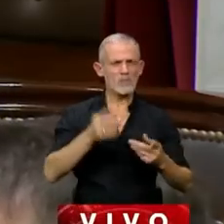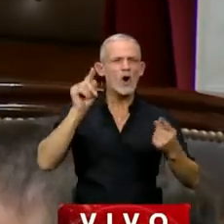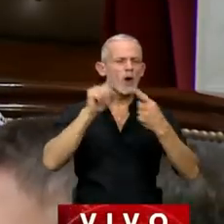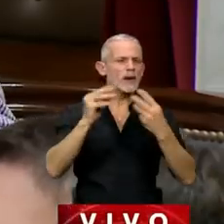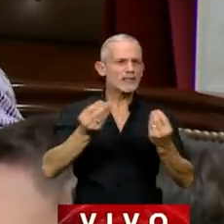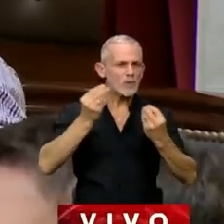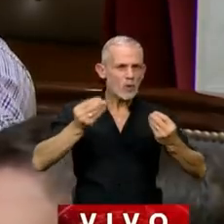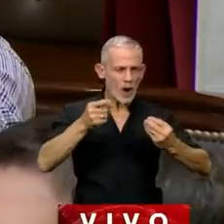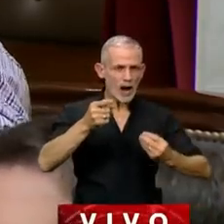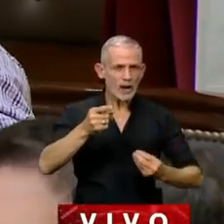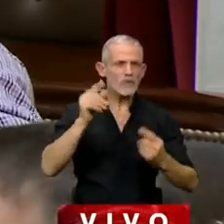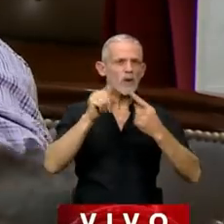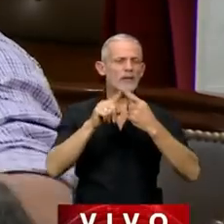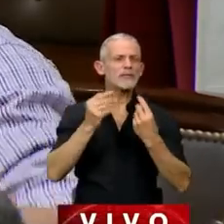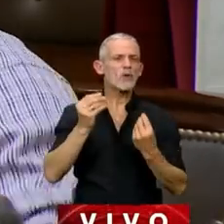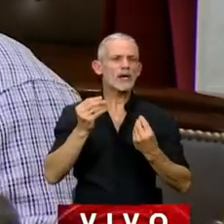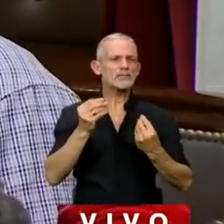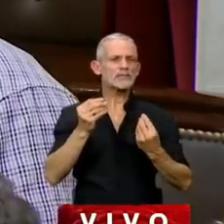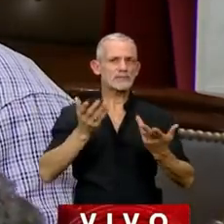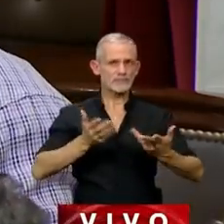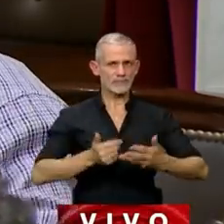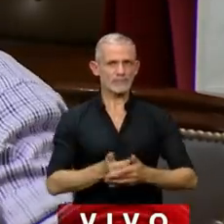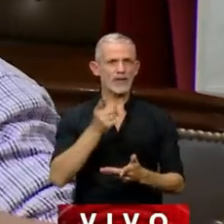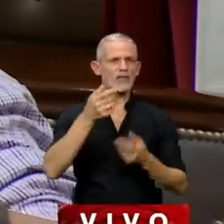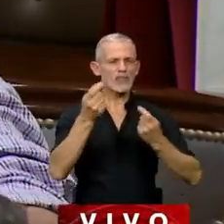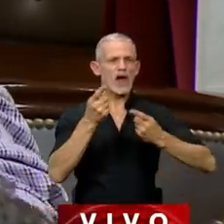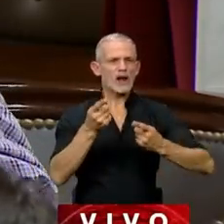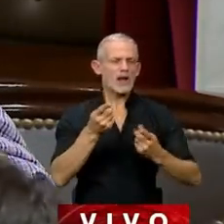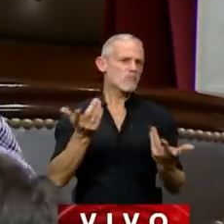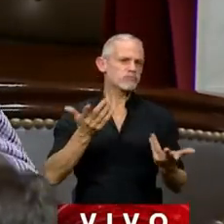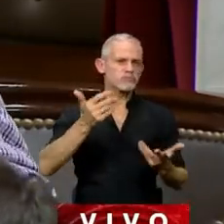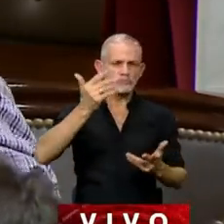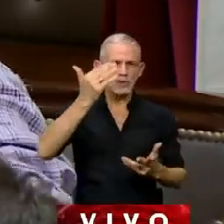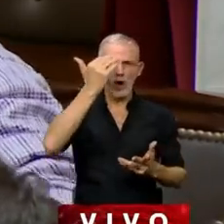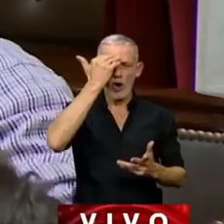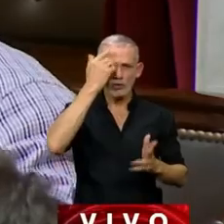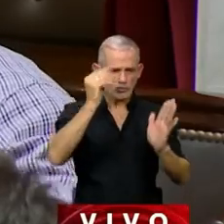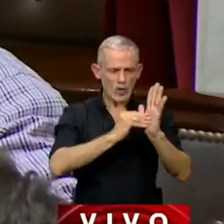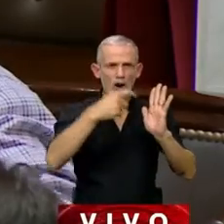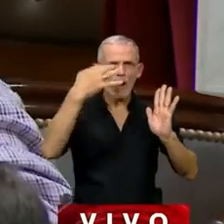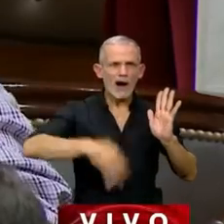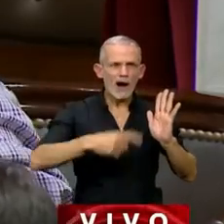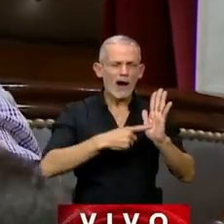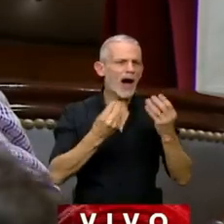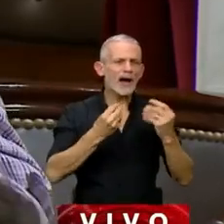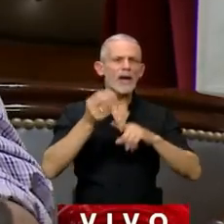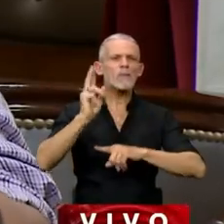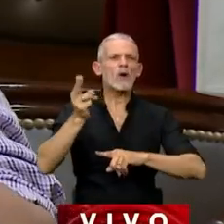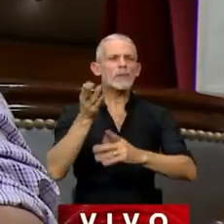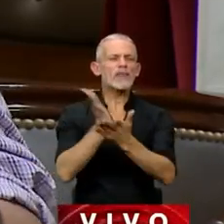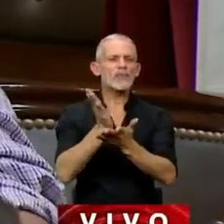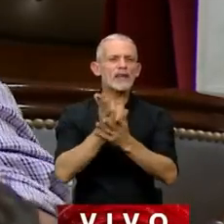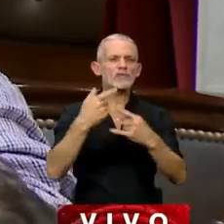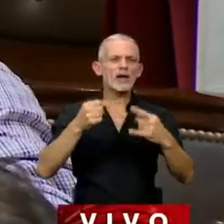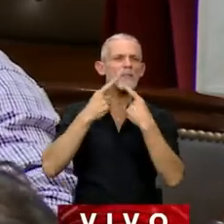el objetivo? El objetivo es darle un carácter constitucional a prohibir el derecho